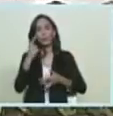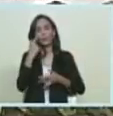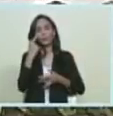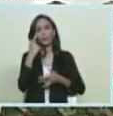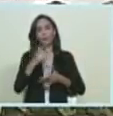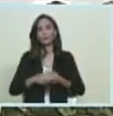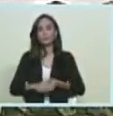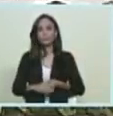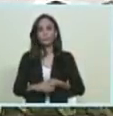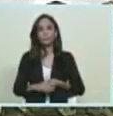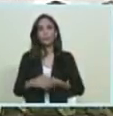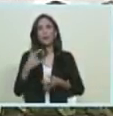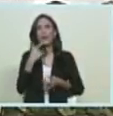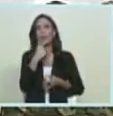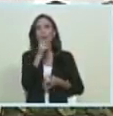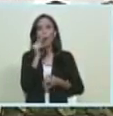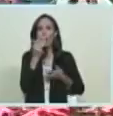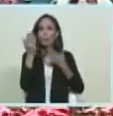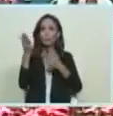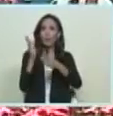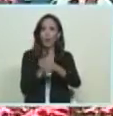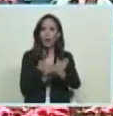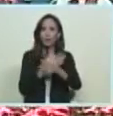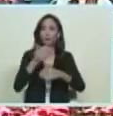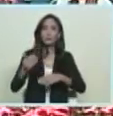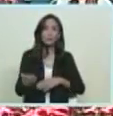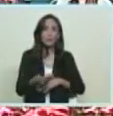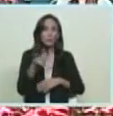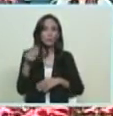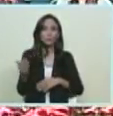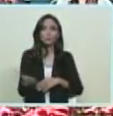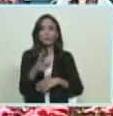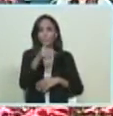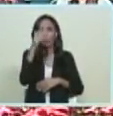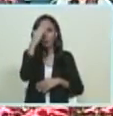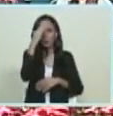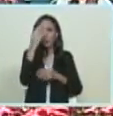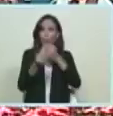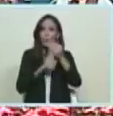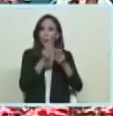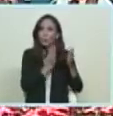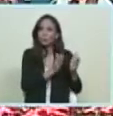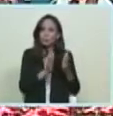fíjense ustedes lo que dijo Pedro, muy importante,